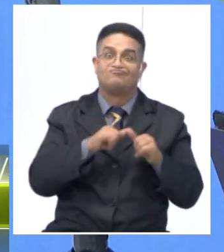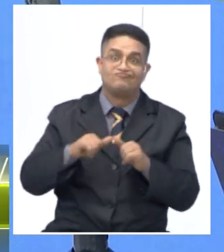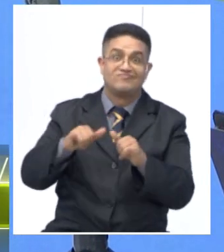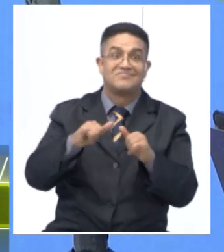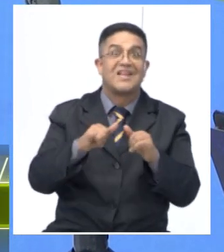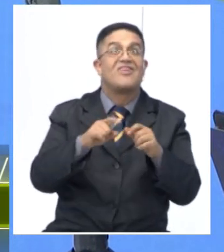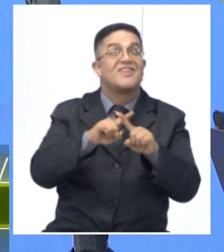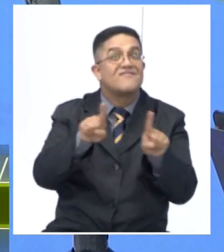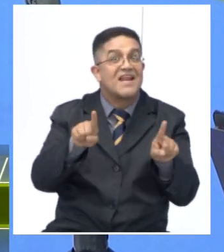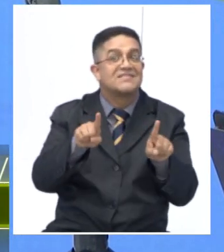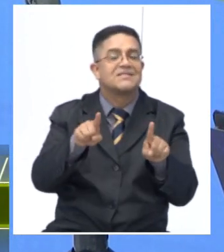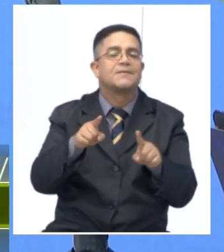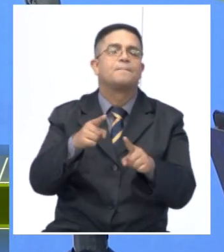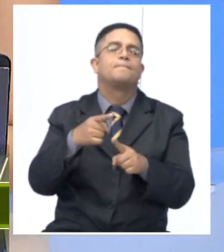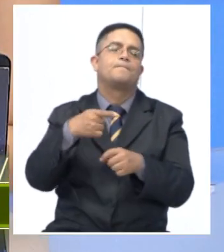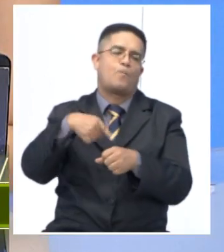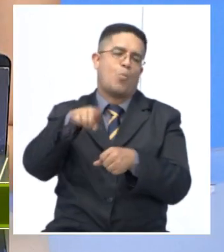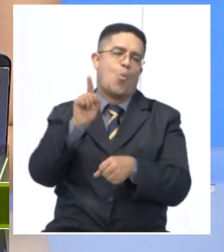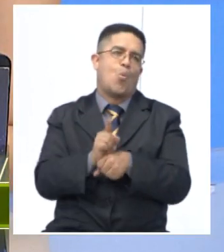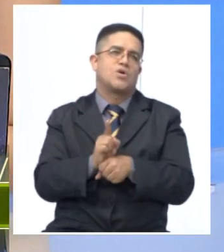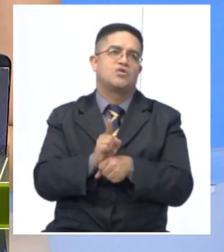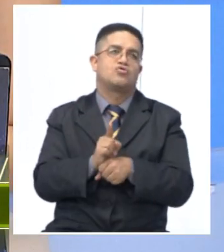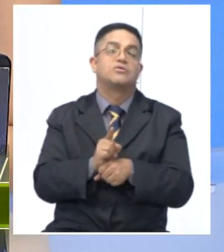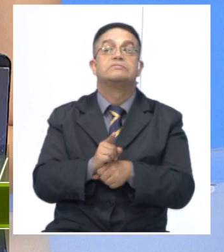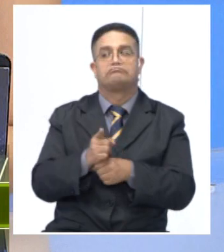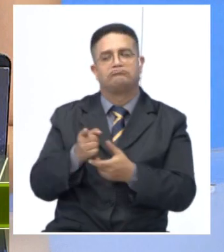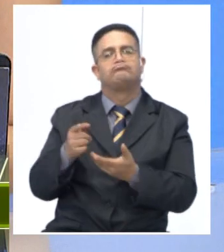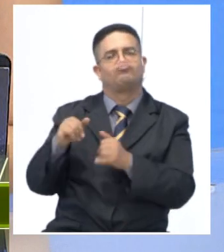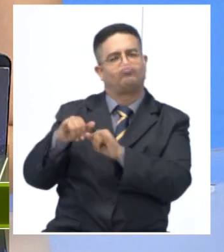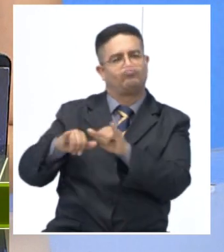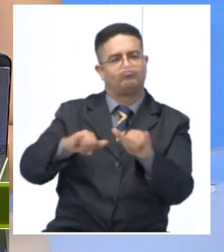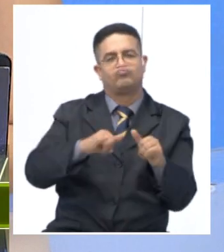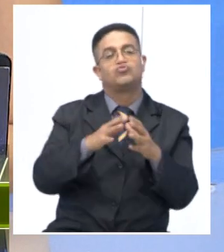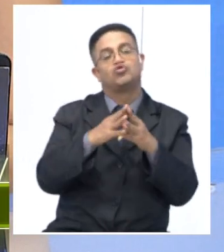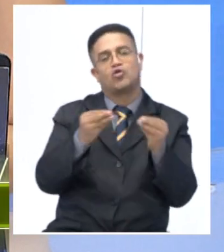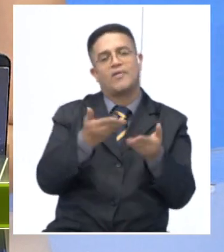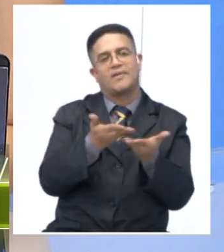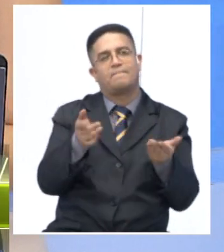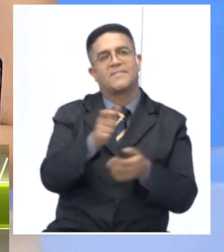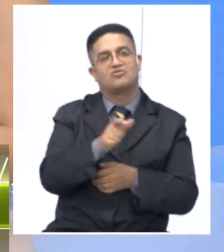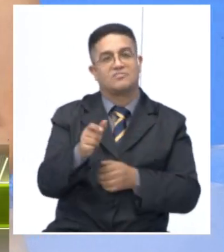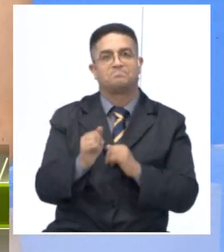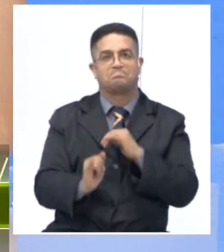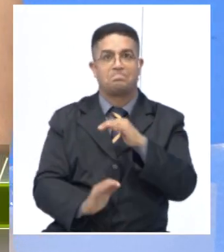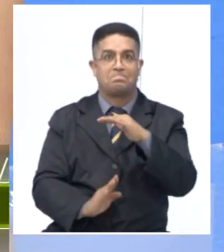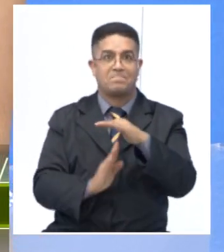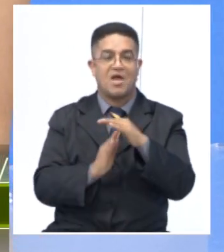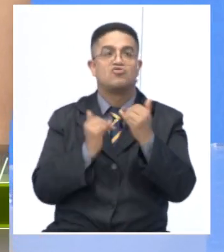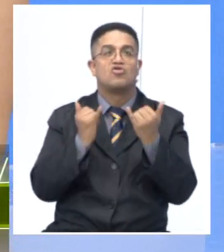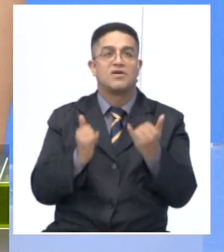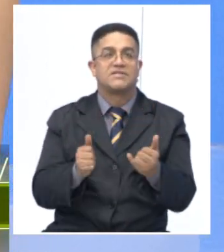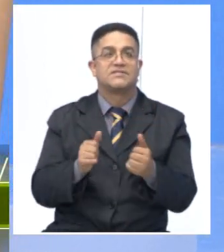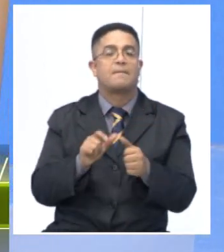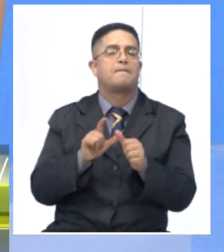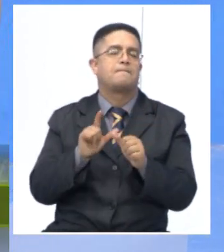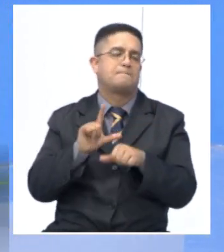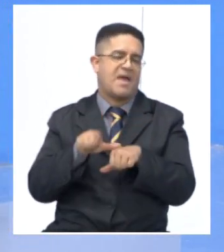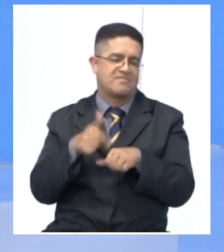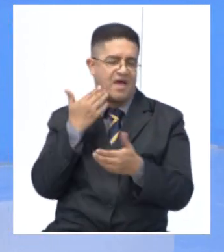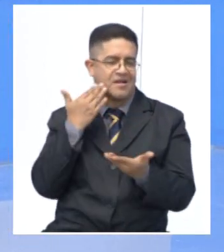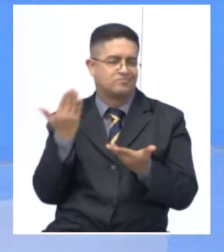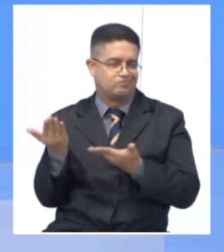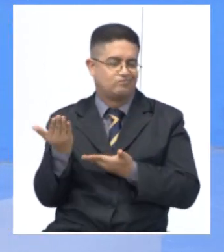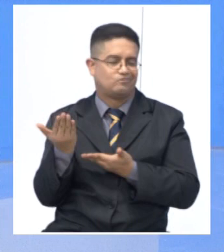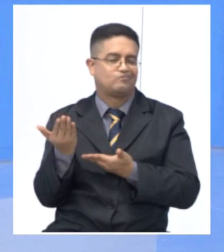únicos. Somos diferentes y únicos y aplica para todo y no solamente las personas con síndrome de Down. Vamos a irnos a la pausa, regreso, seguiremos conversando con Yisbeli